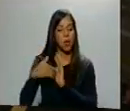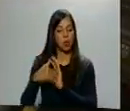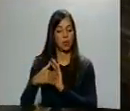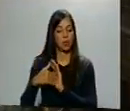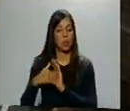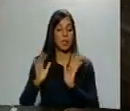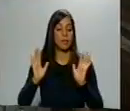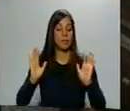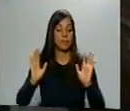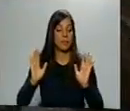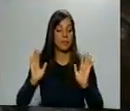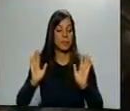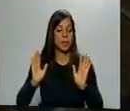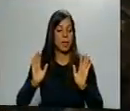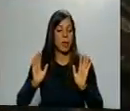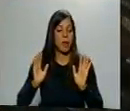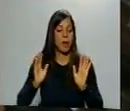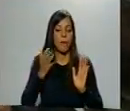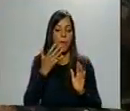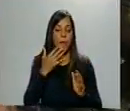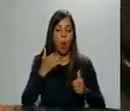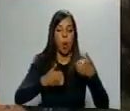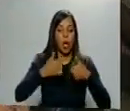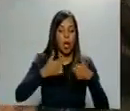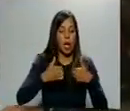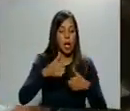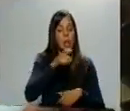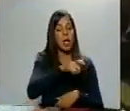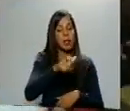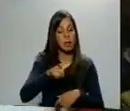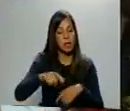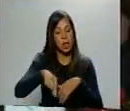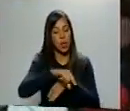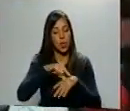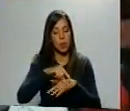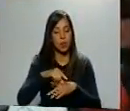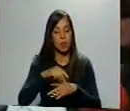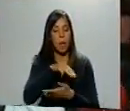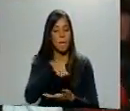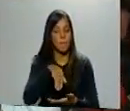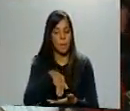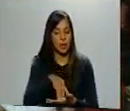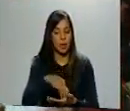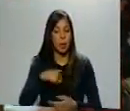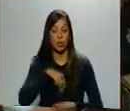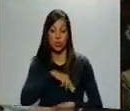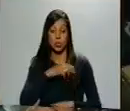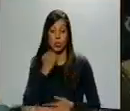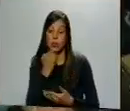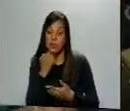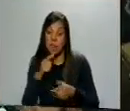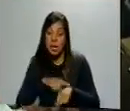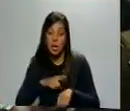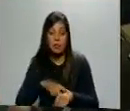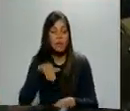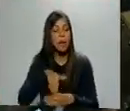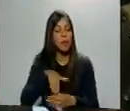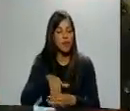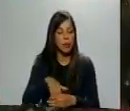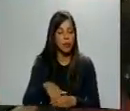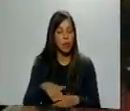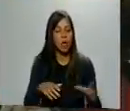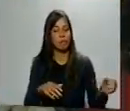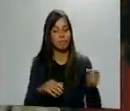En ese momento, los candidatos a la gobernación de Miranda, que estábamos en un momento electoral, agarraron como bandera el